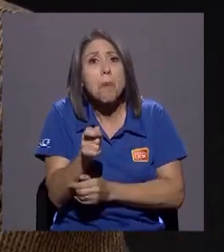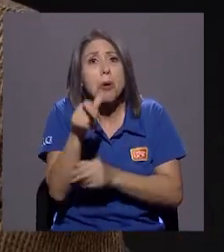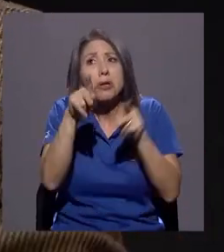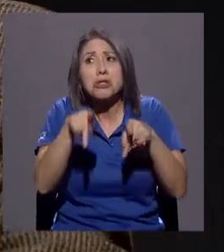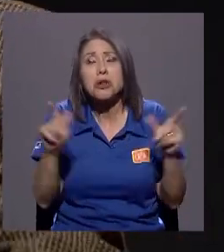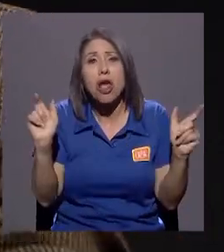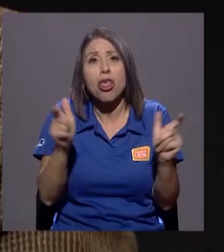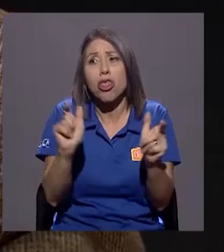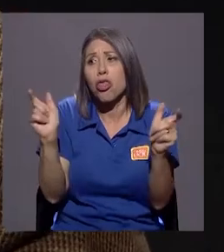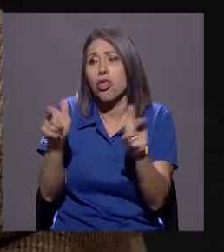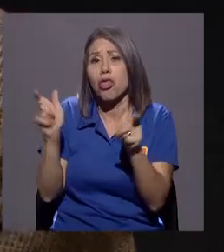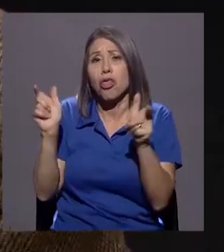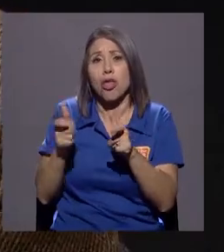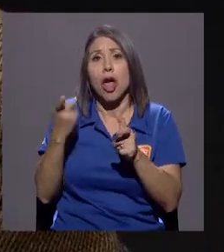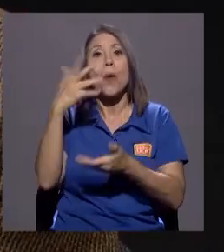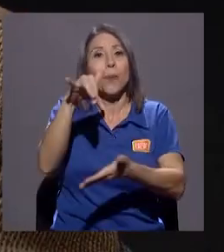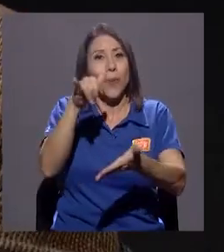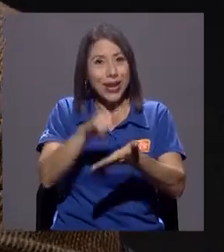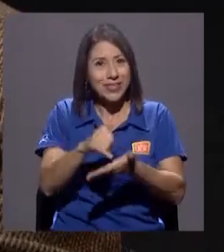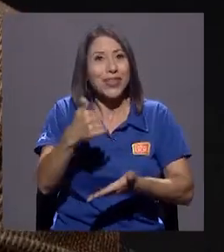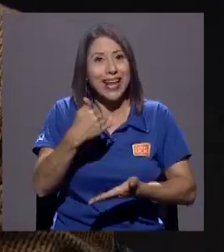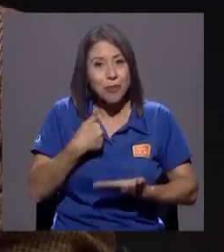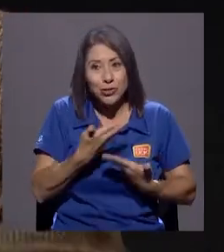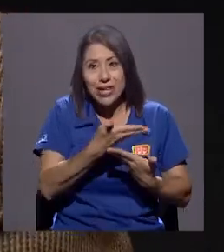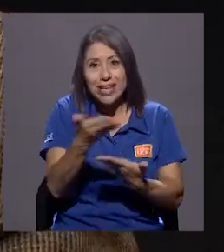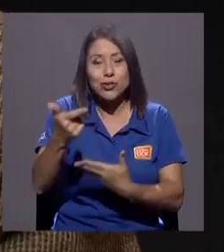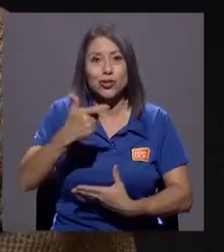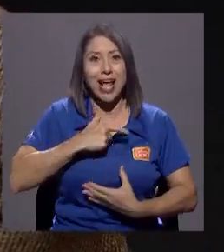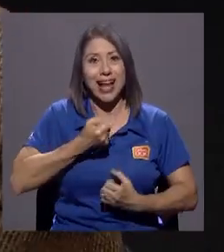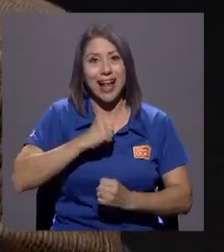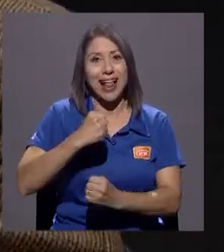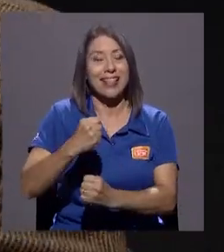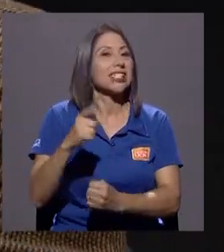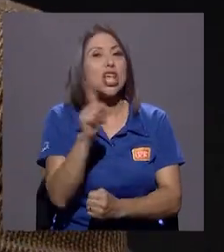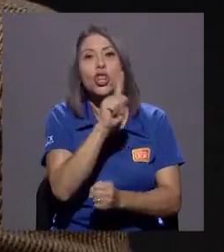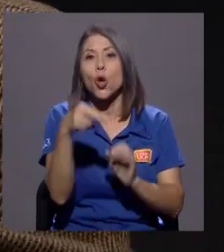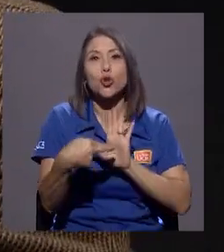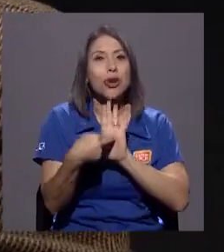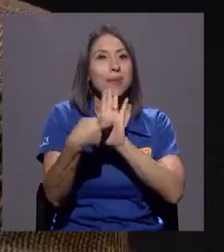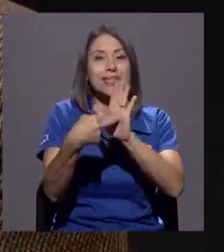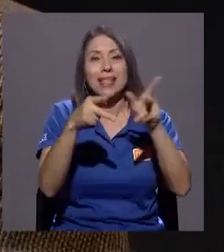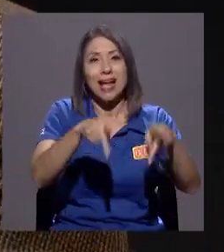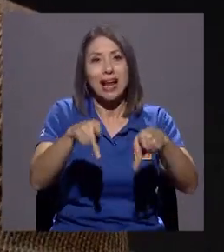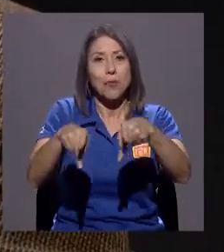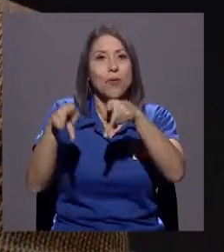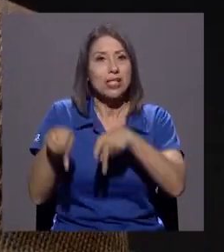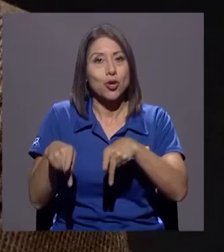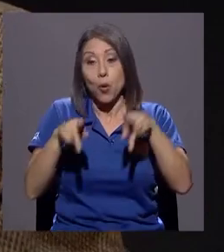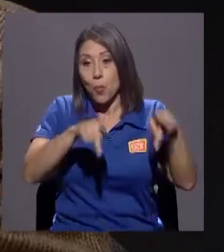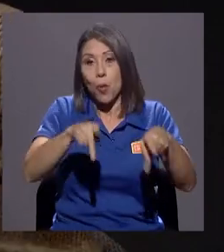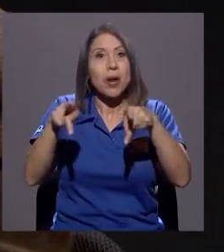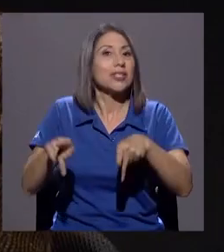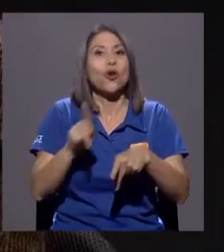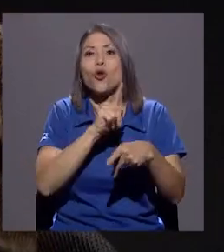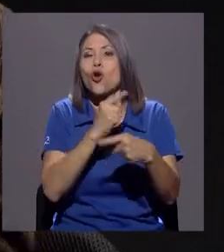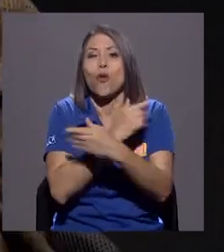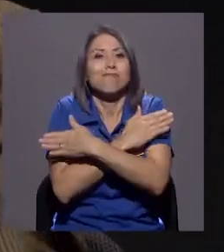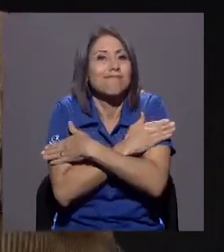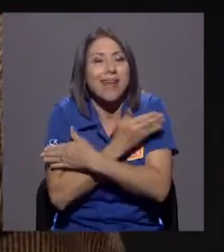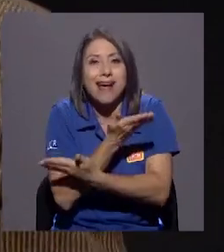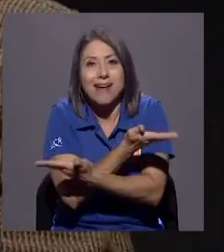tenemos que no representan a la población no tienen el afecto de la población que son politiqueros